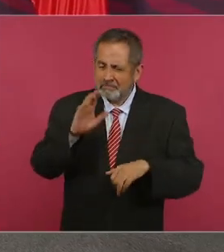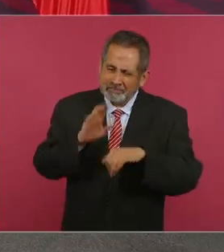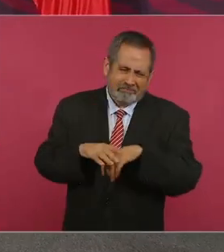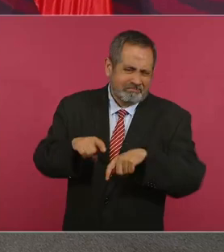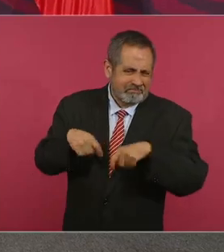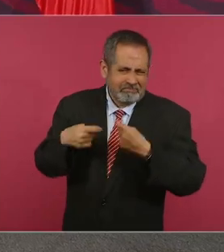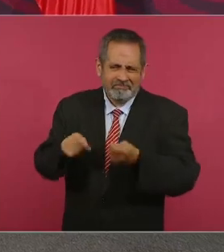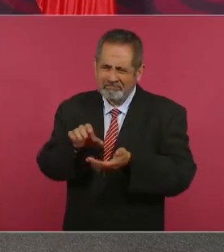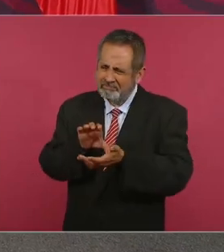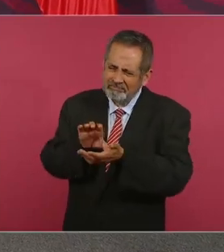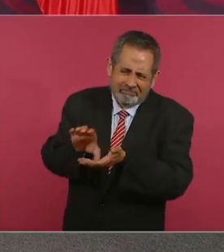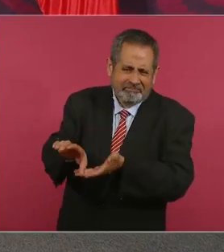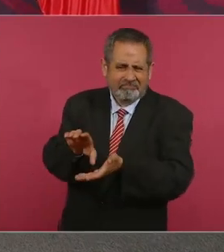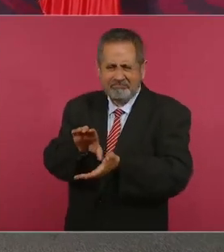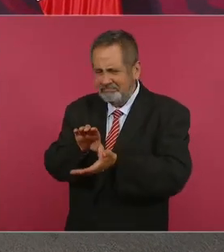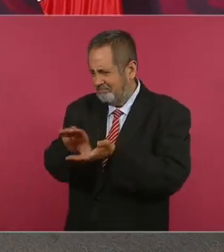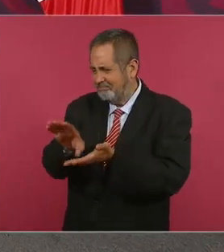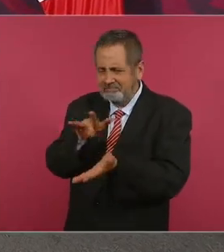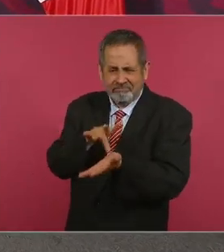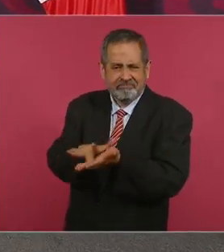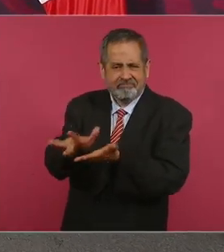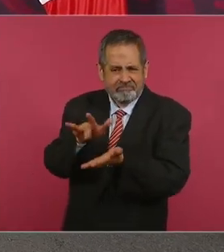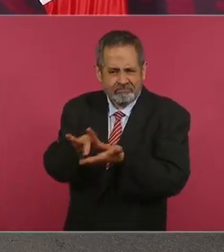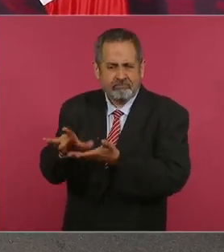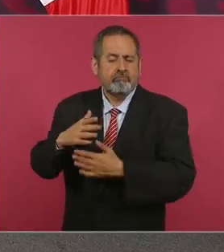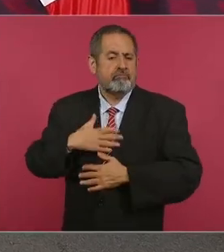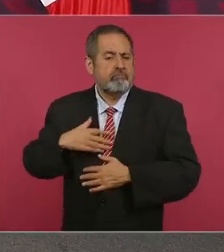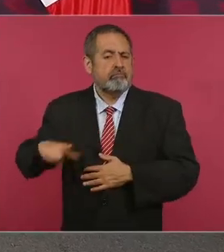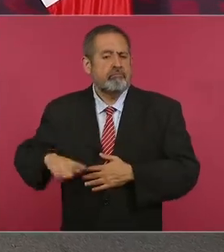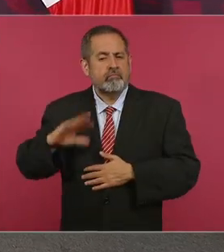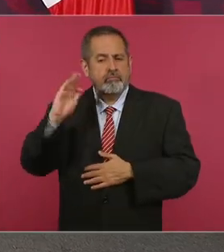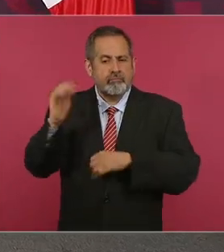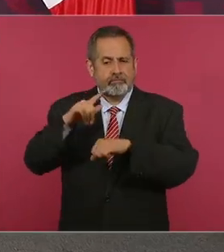reciben más apoyo del gobierno federal.